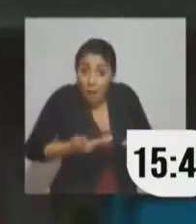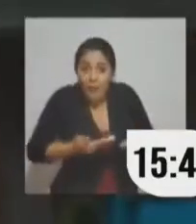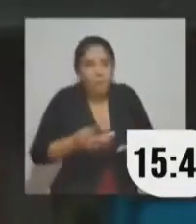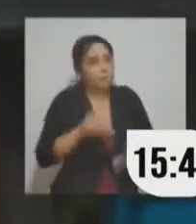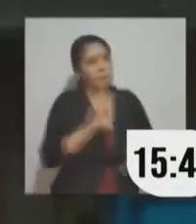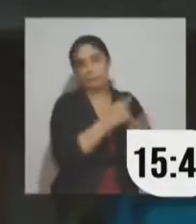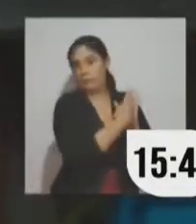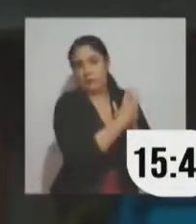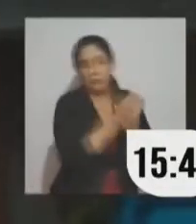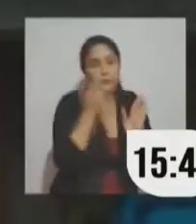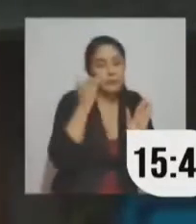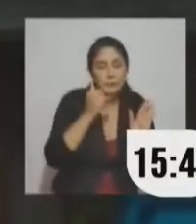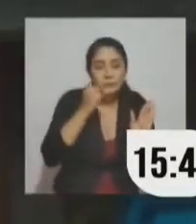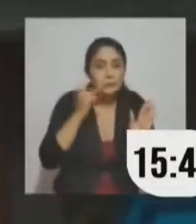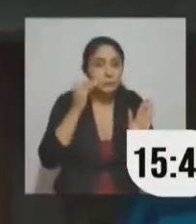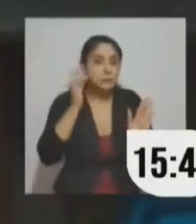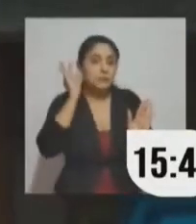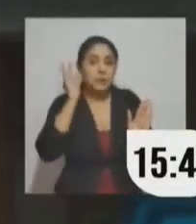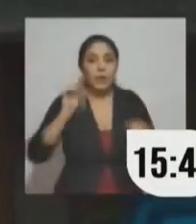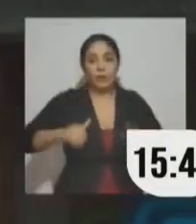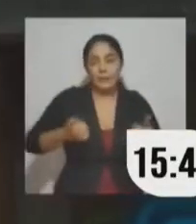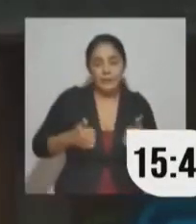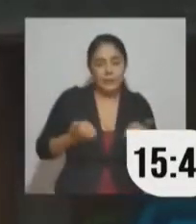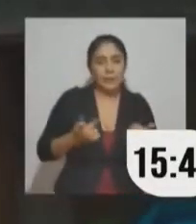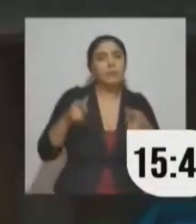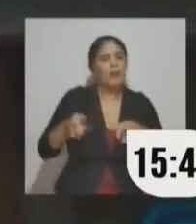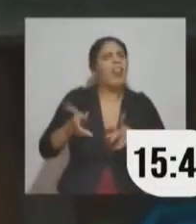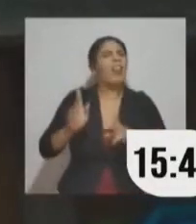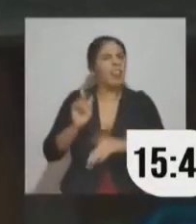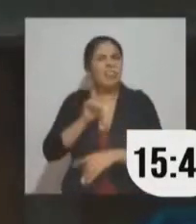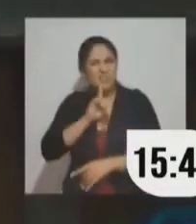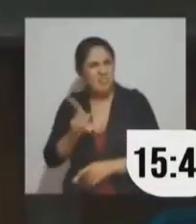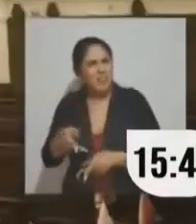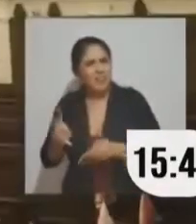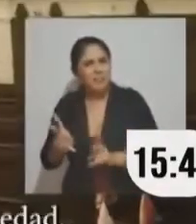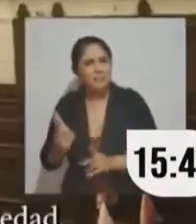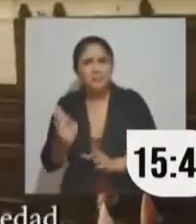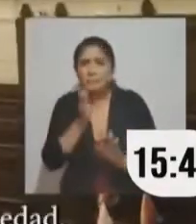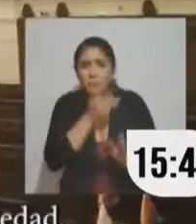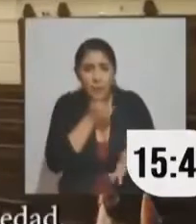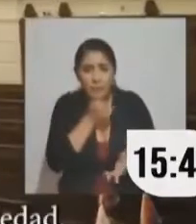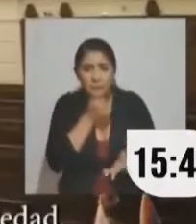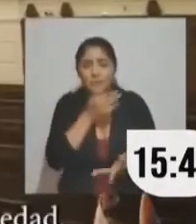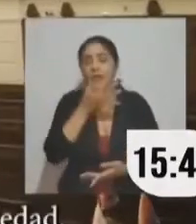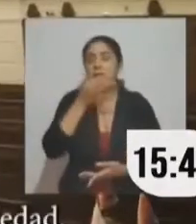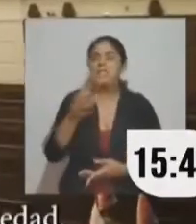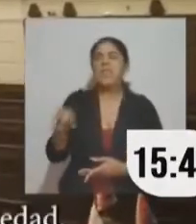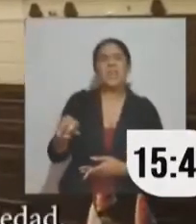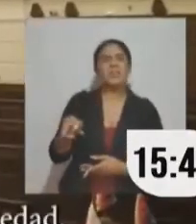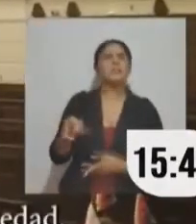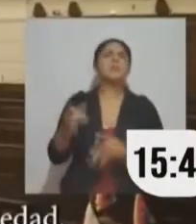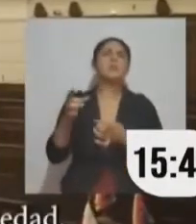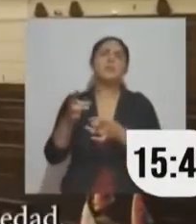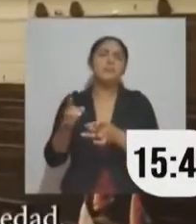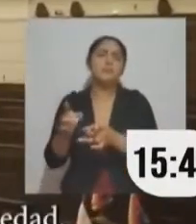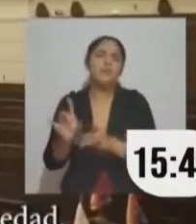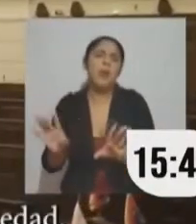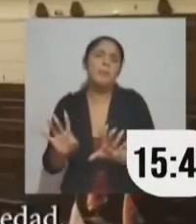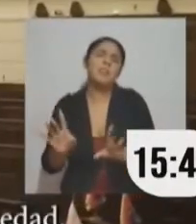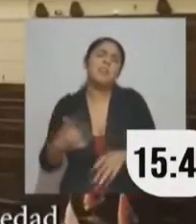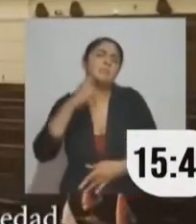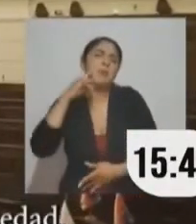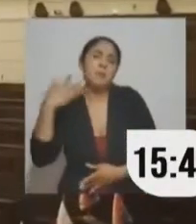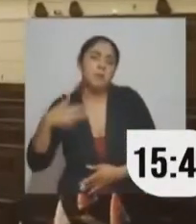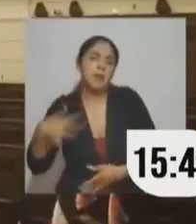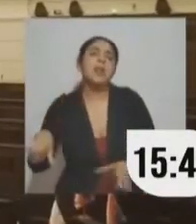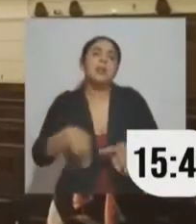Bueno, históricamente a nivel social y político se produjo con la Convención de los Derechos de la Niñez en 1989, que fue